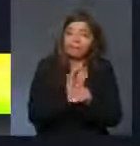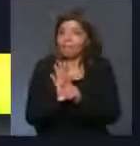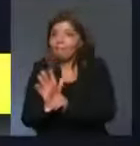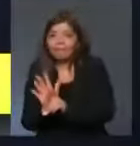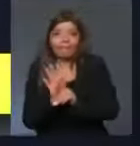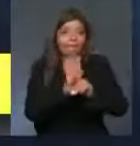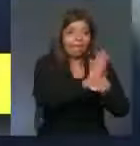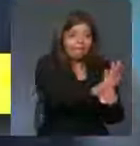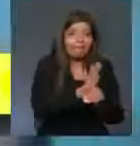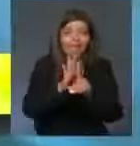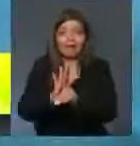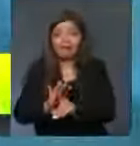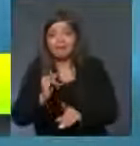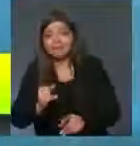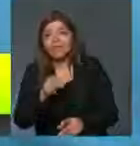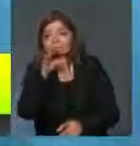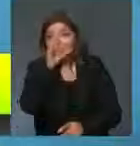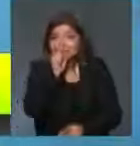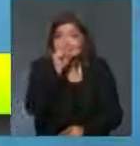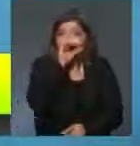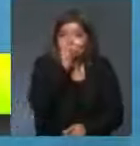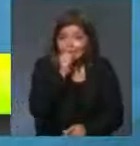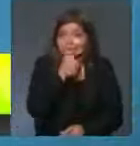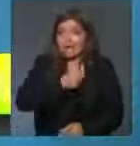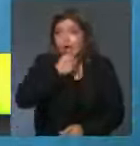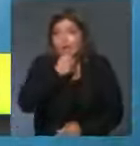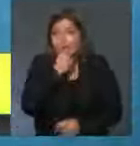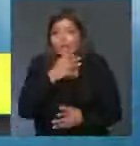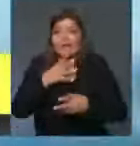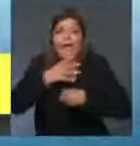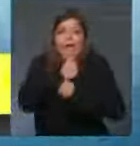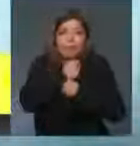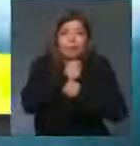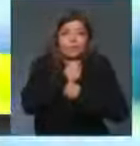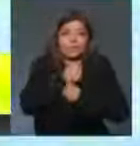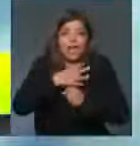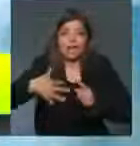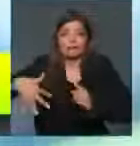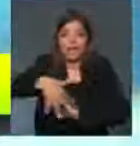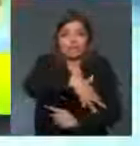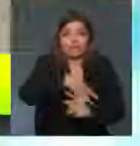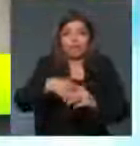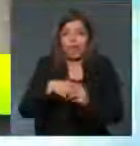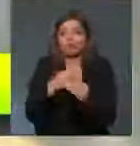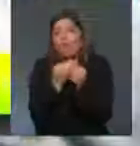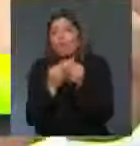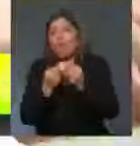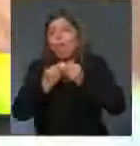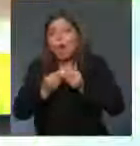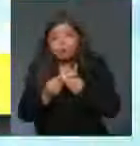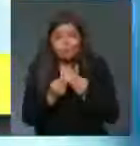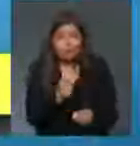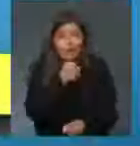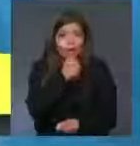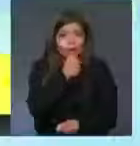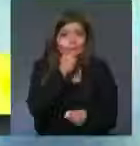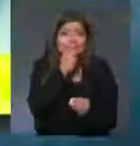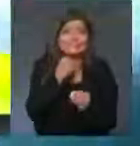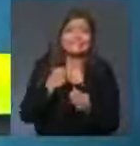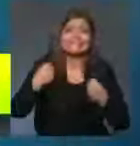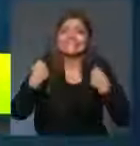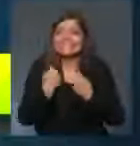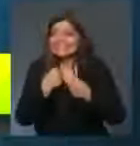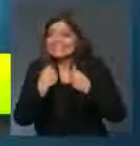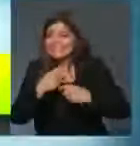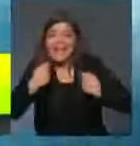¿eh? Pero hemos aguantado estoico aquí la presión de ahí del círculo más cercano de, del exalcalde Jaue. Y hacerle un llamado para